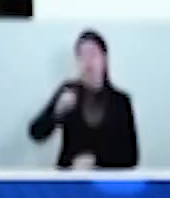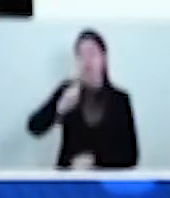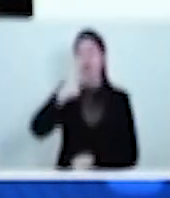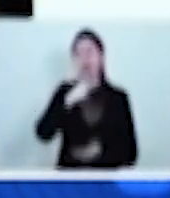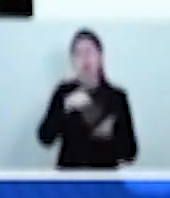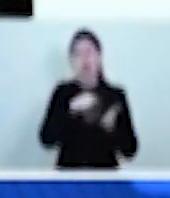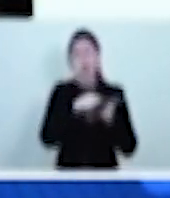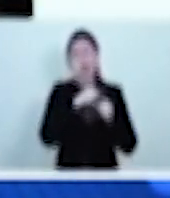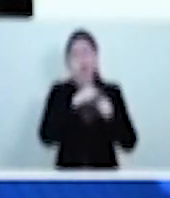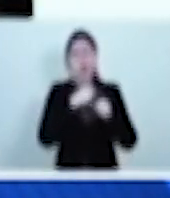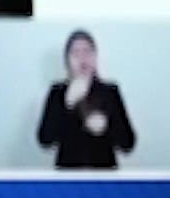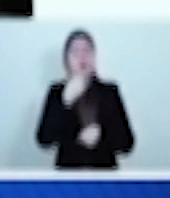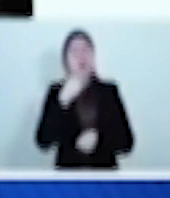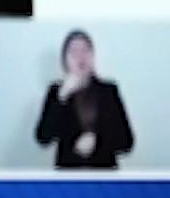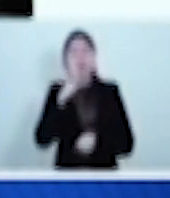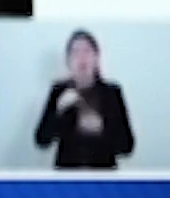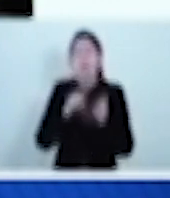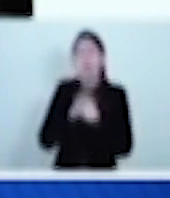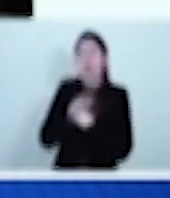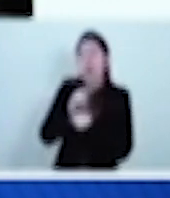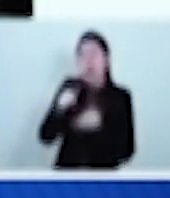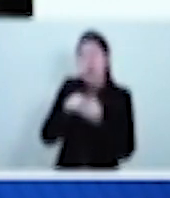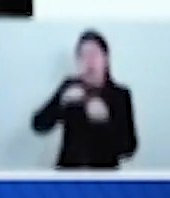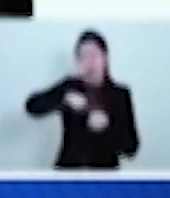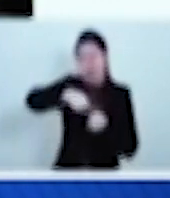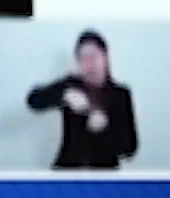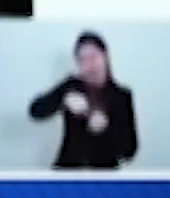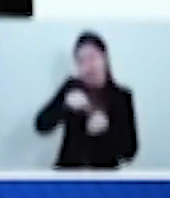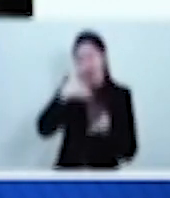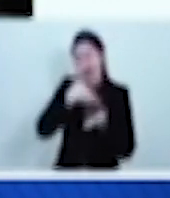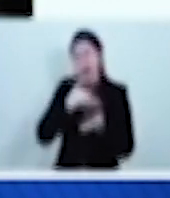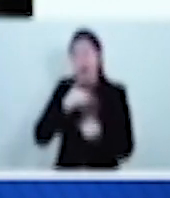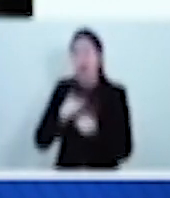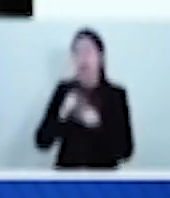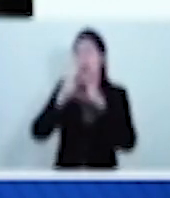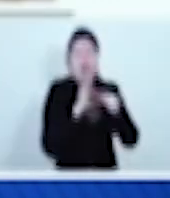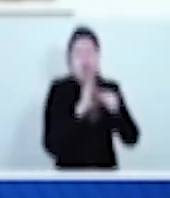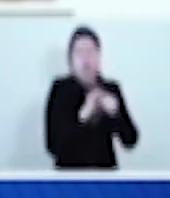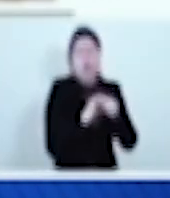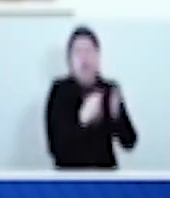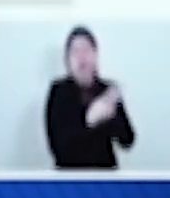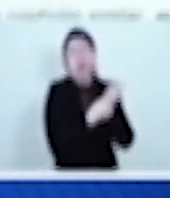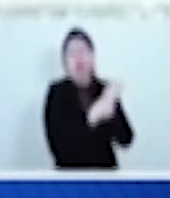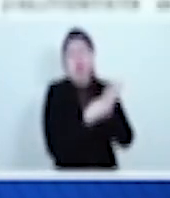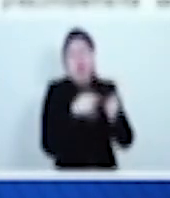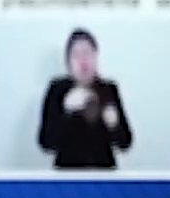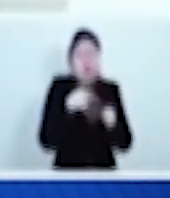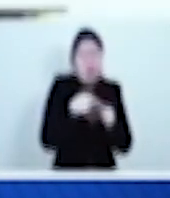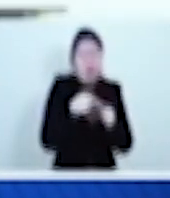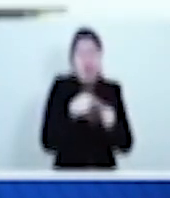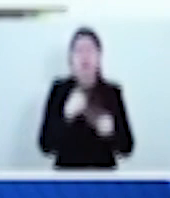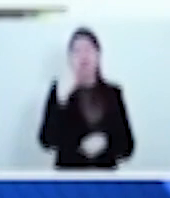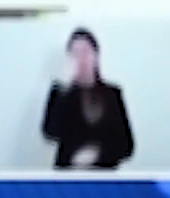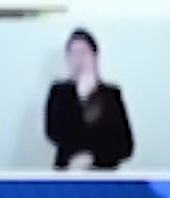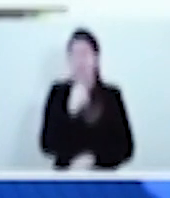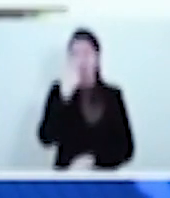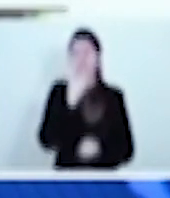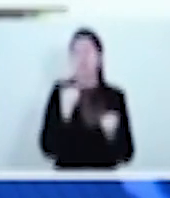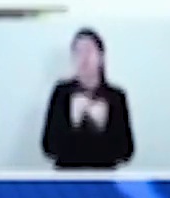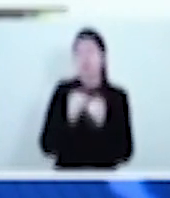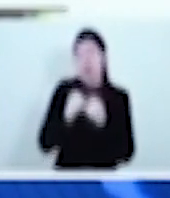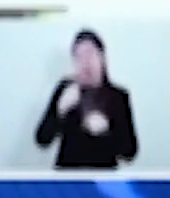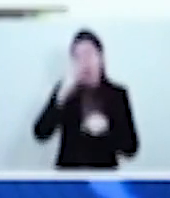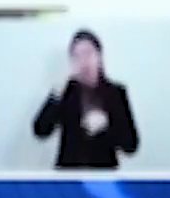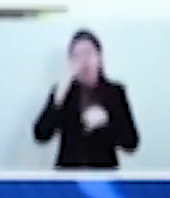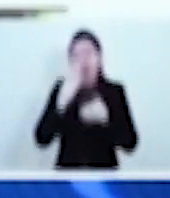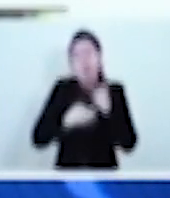estuvo bien planeado un diseño como, yo te comento y con esto concluyo, la parte superior que mide